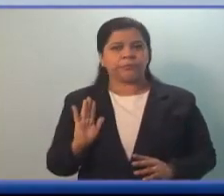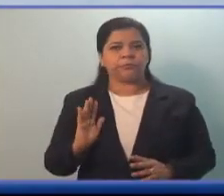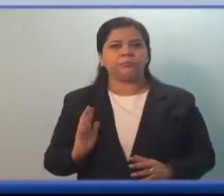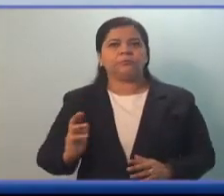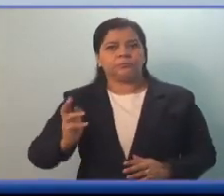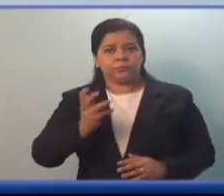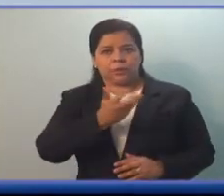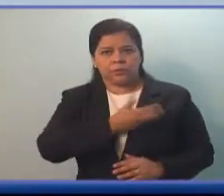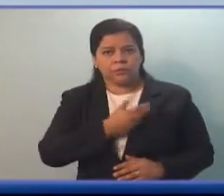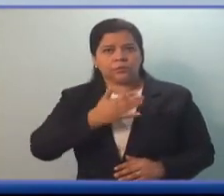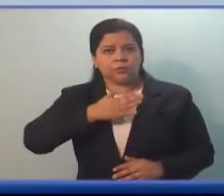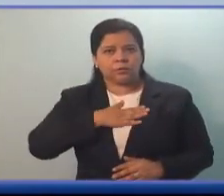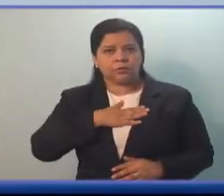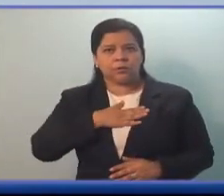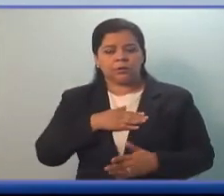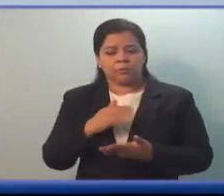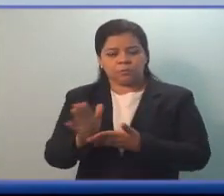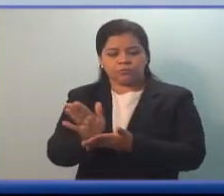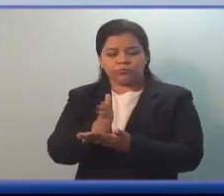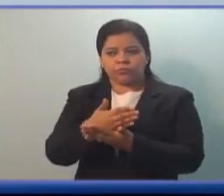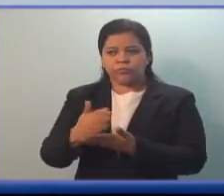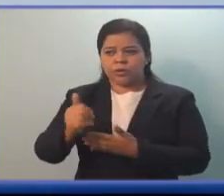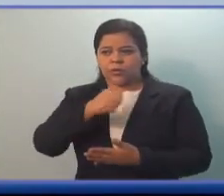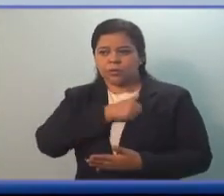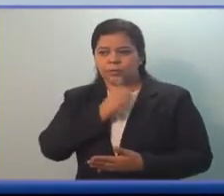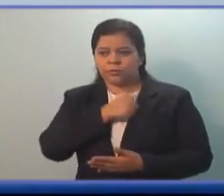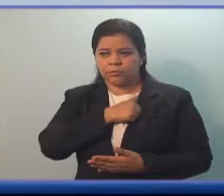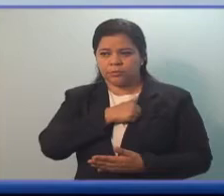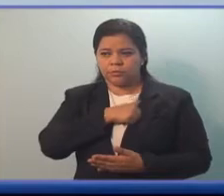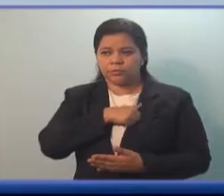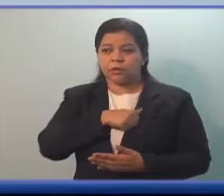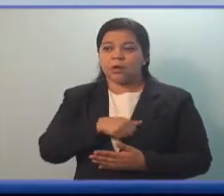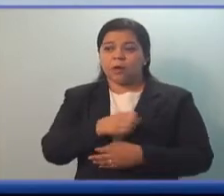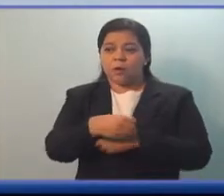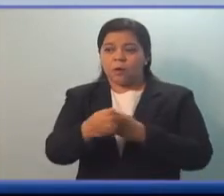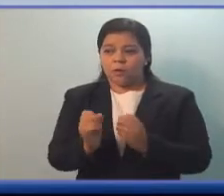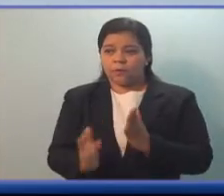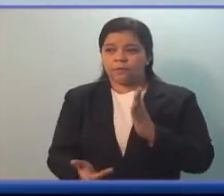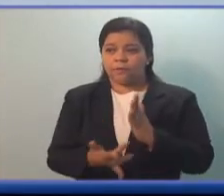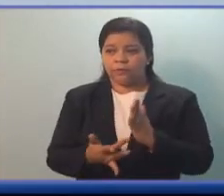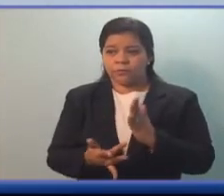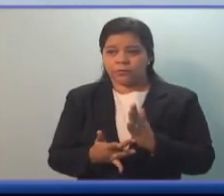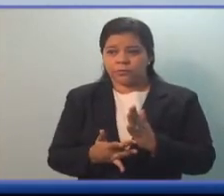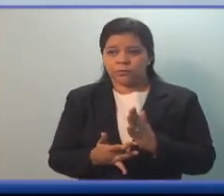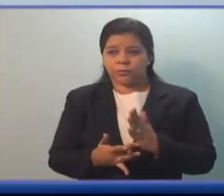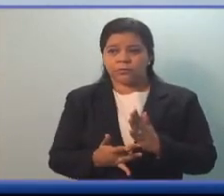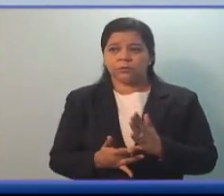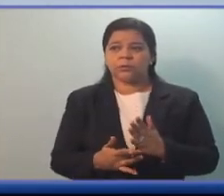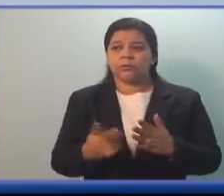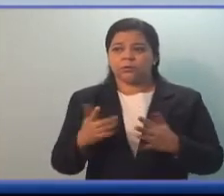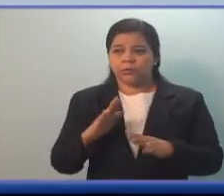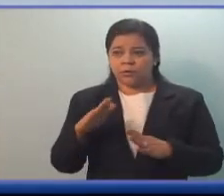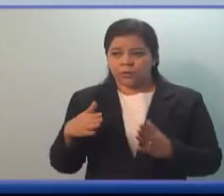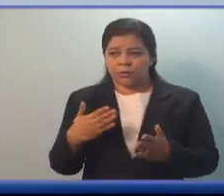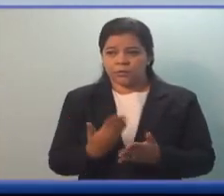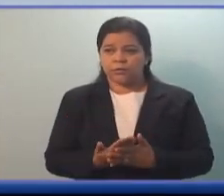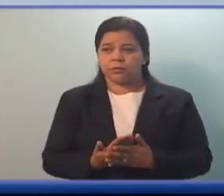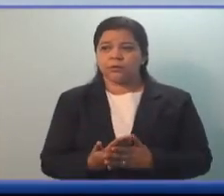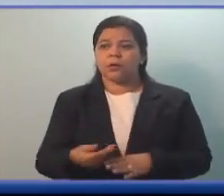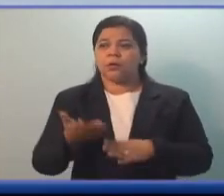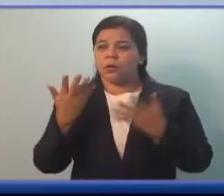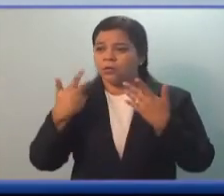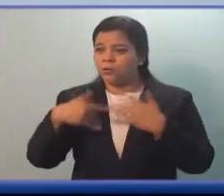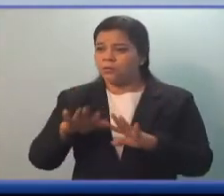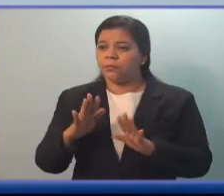como una distribución de funciones. La unidad técnica de la Corte Suprema de Justicia tradicionalmente ha sido